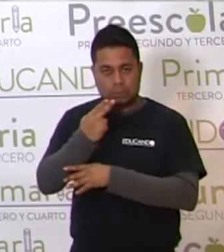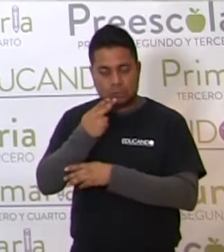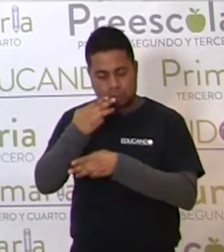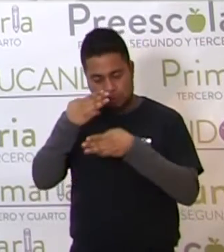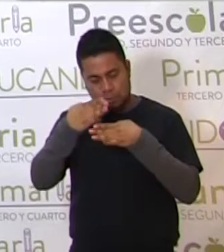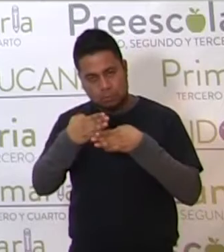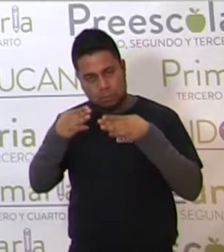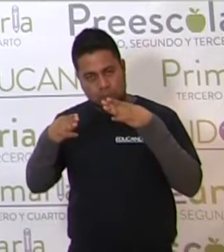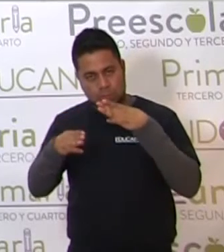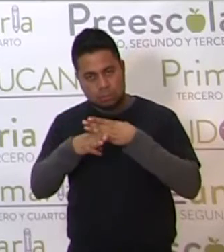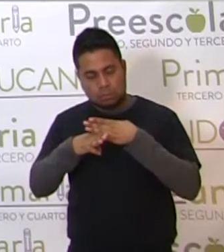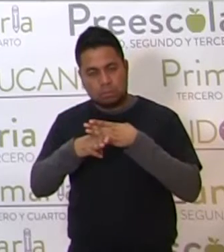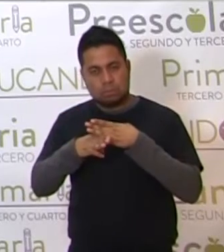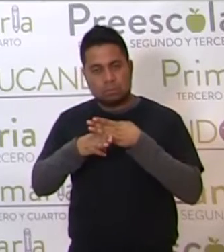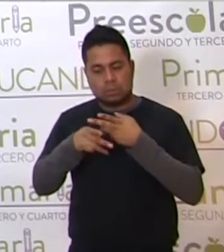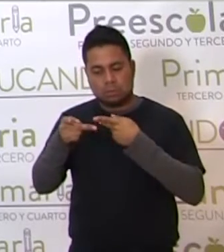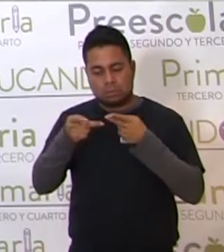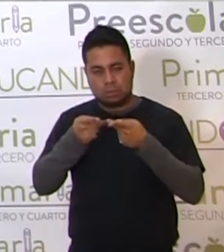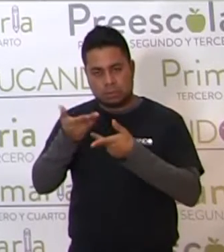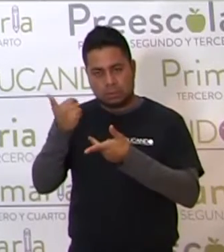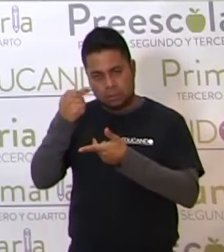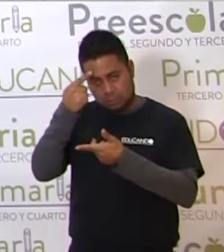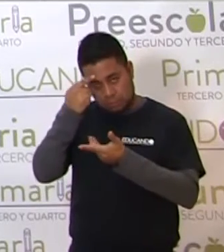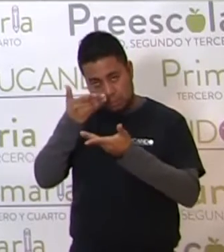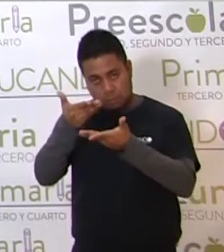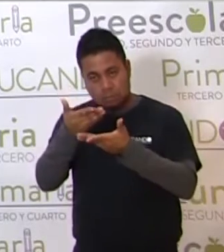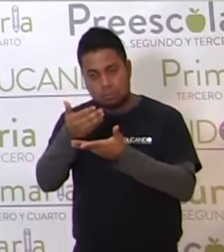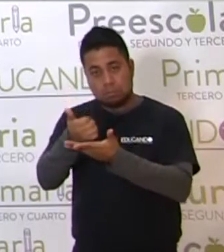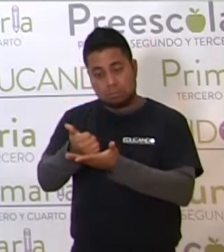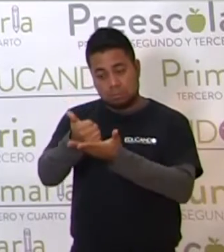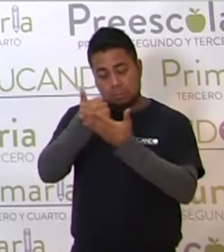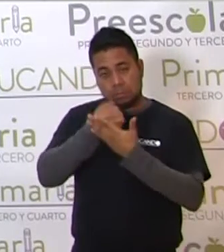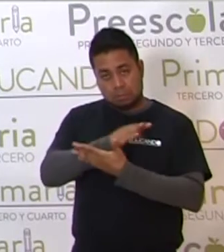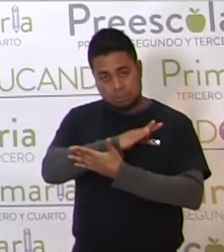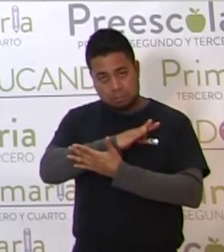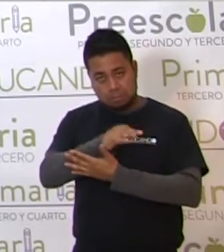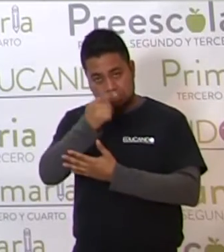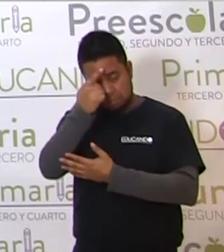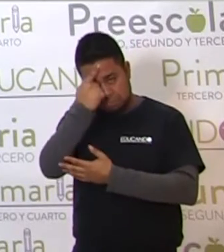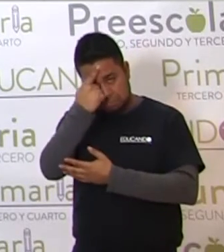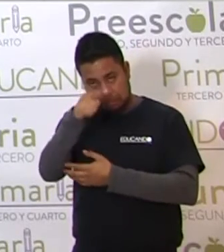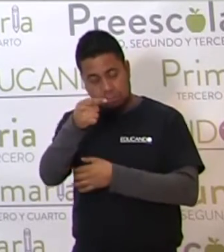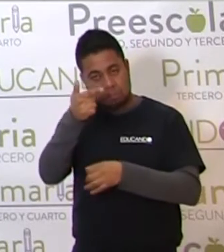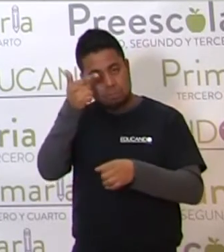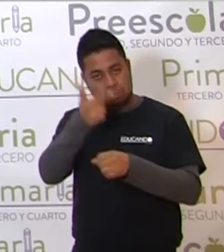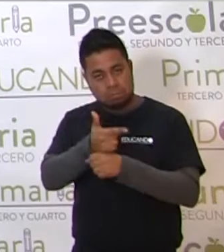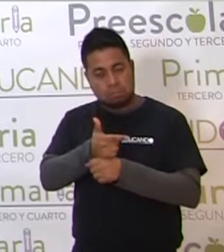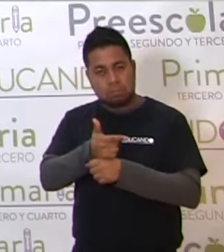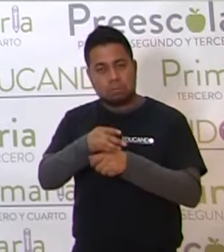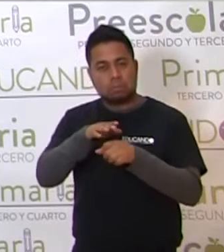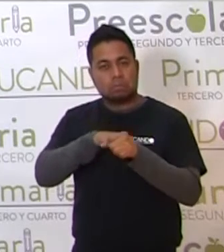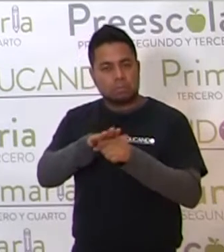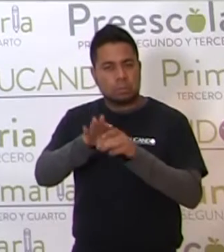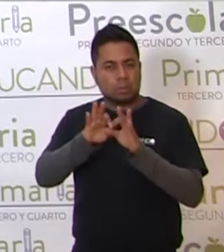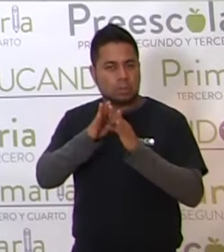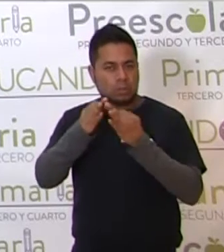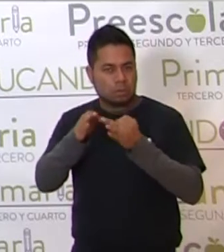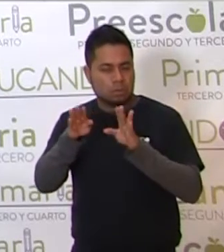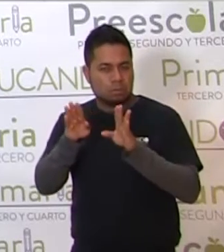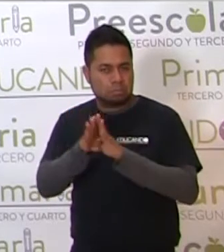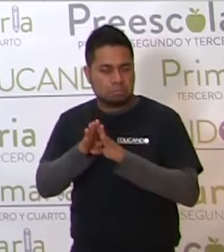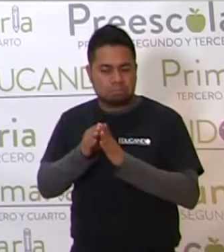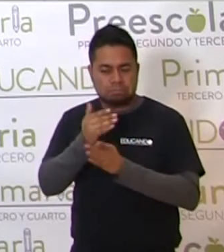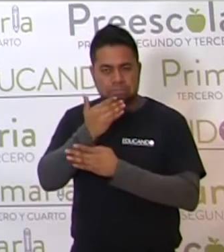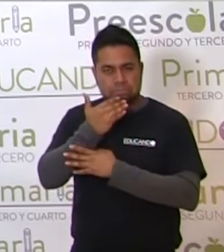que te hemos preparado para que tú me puedas ayudar a identificar de forma muy